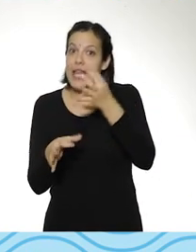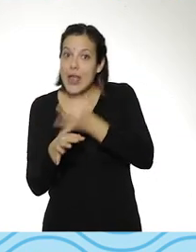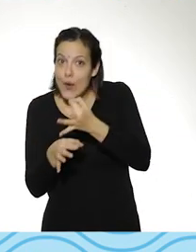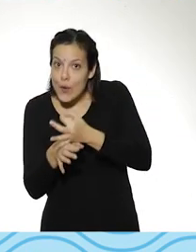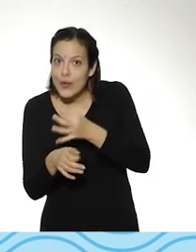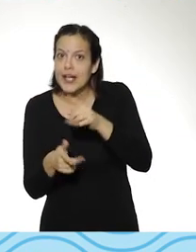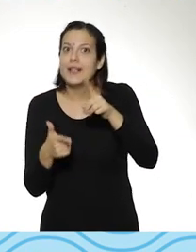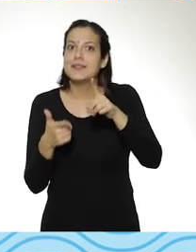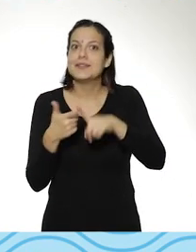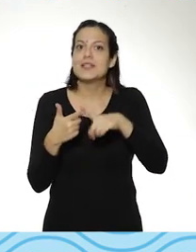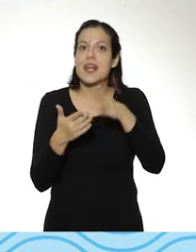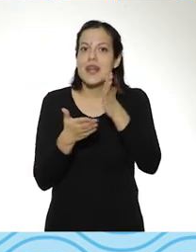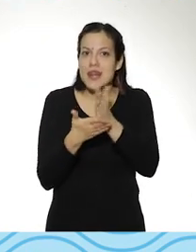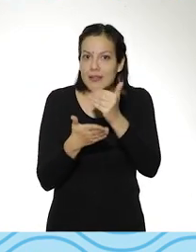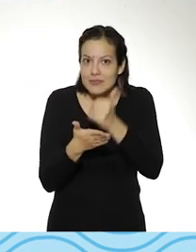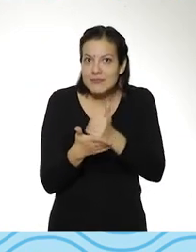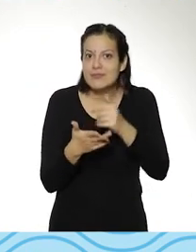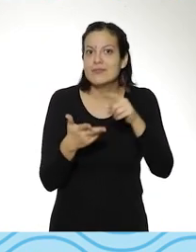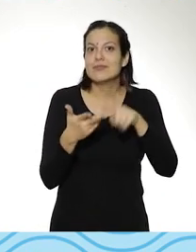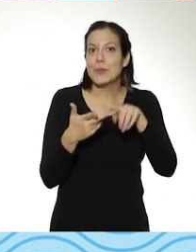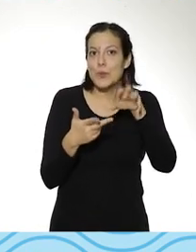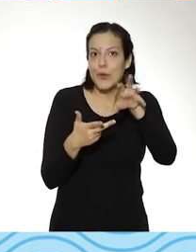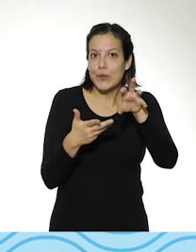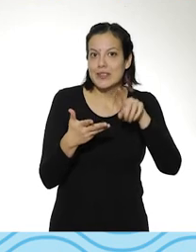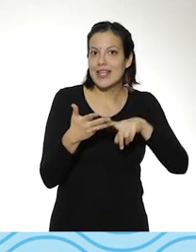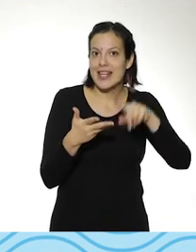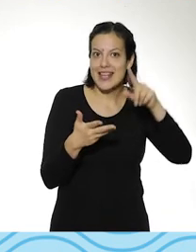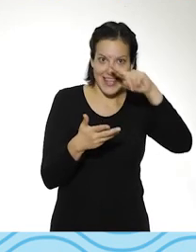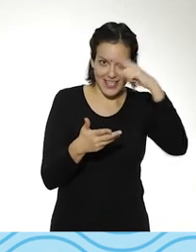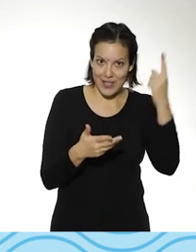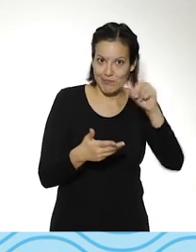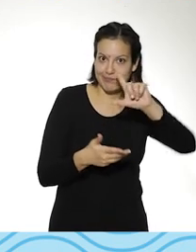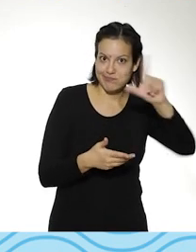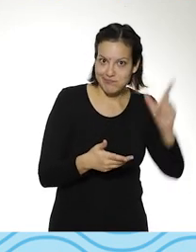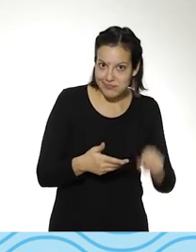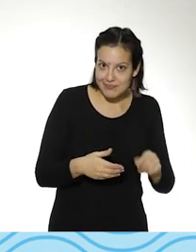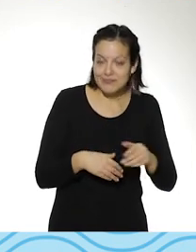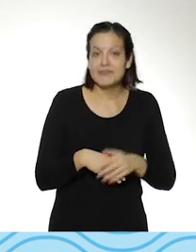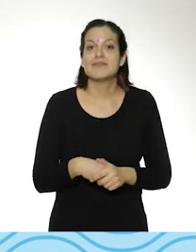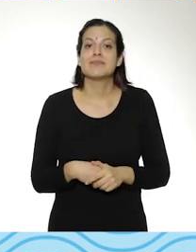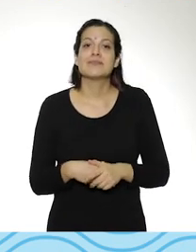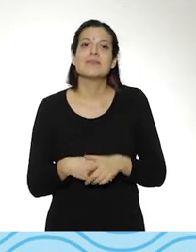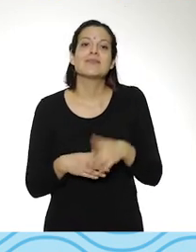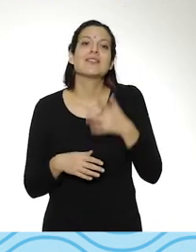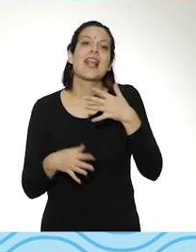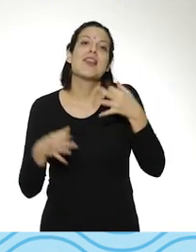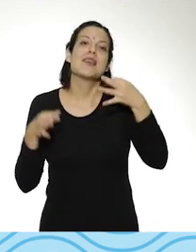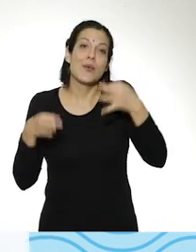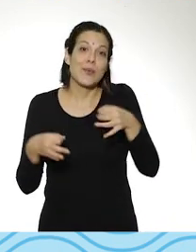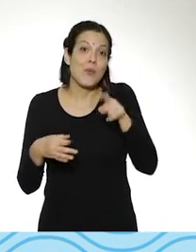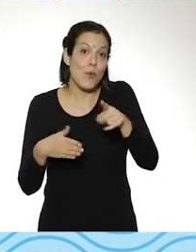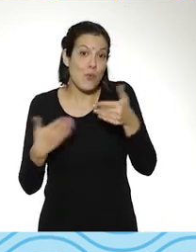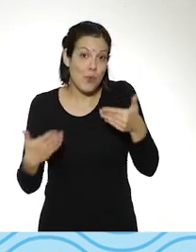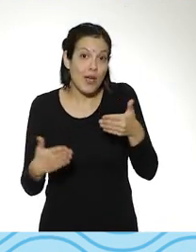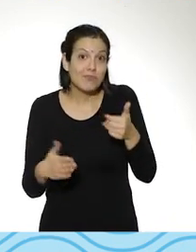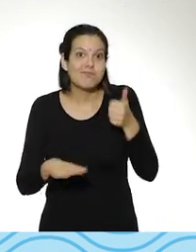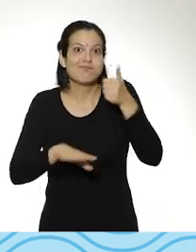la instancia departamental, provincial y nacional. Y seguramente, si podés